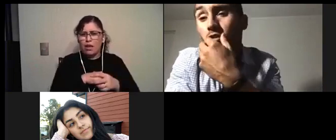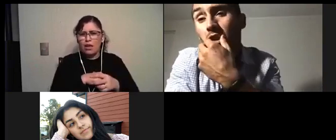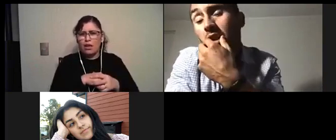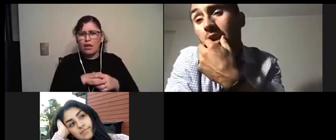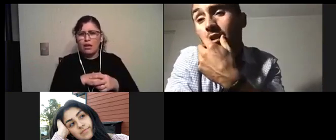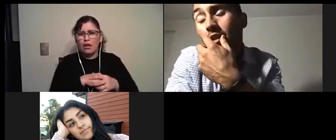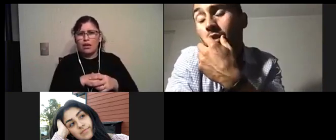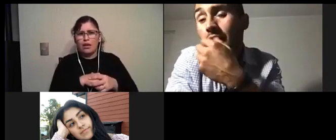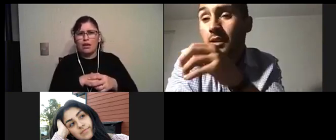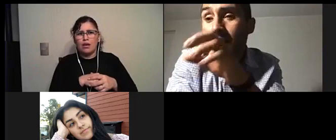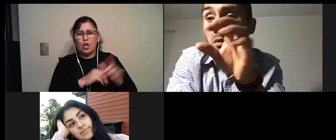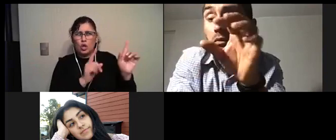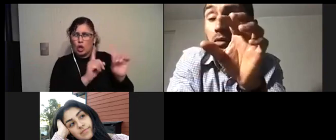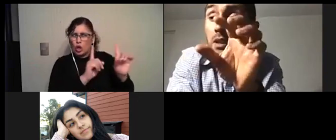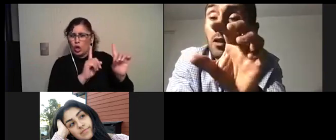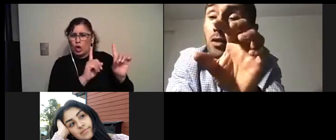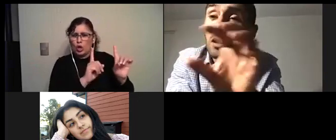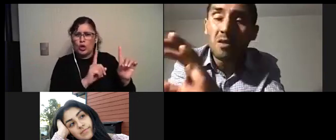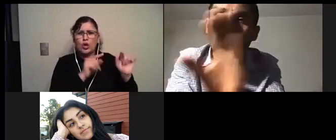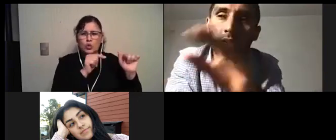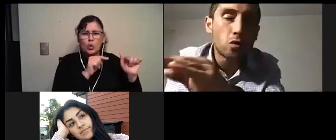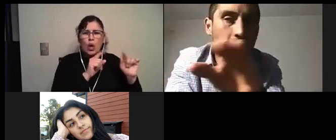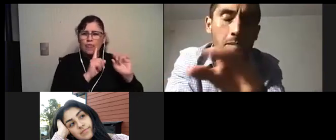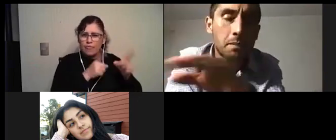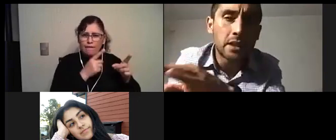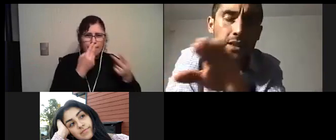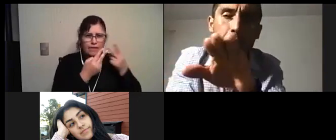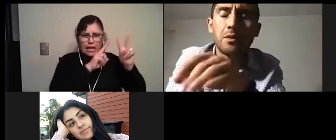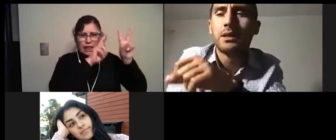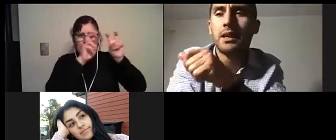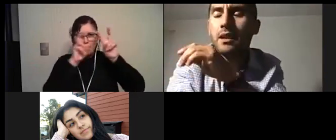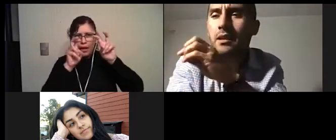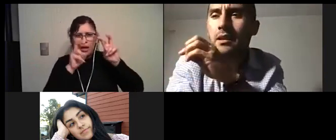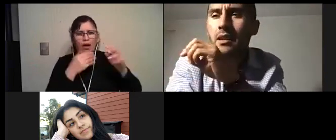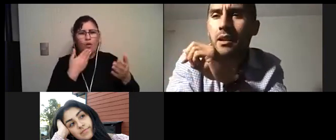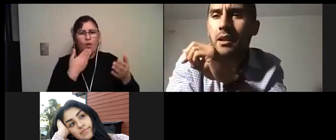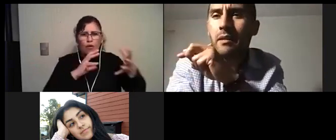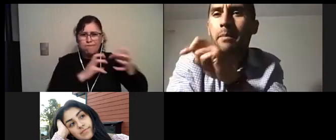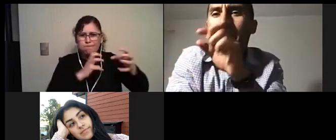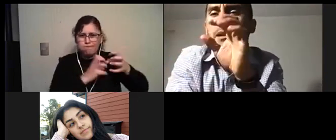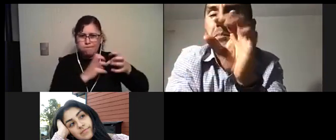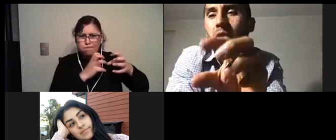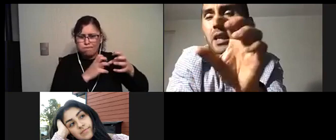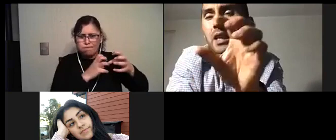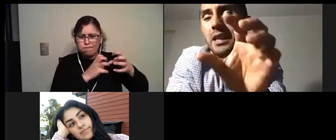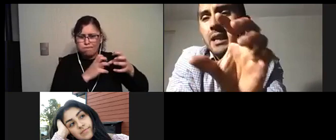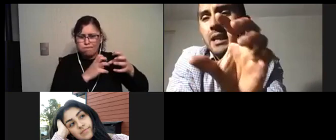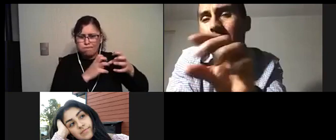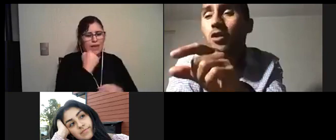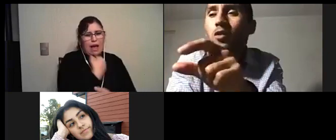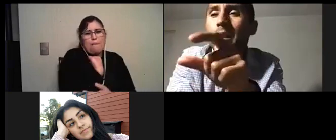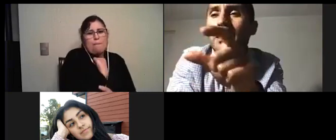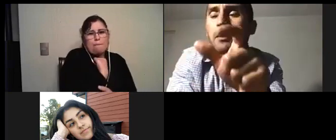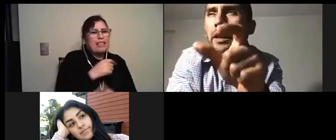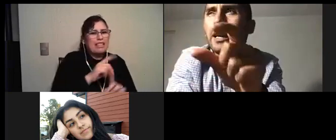No, o sea, yo creo que ahí lo que tú tienes que hacer es profundizar los contenidos porque eso no es espasticidad, ¿ya? Ya. Se puede dar, sí, eso